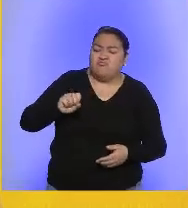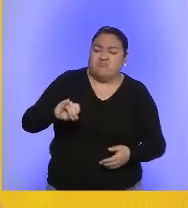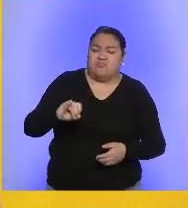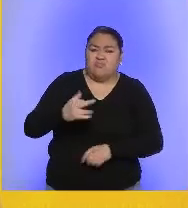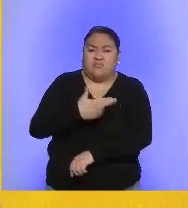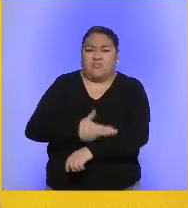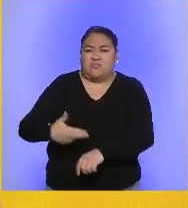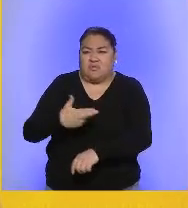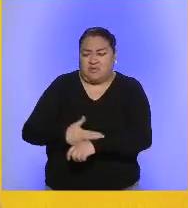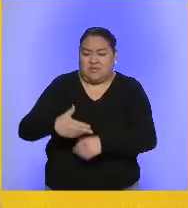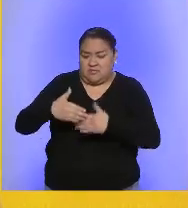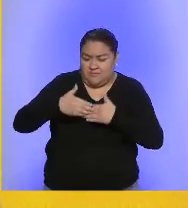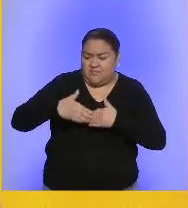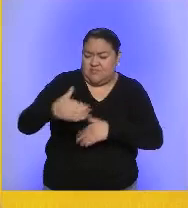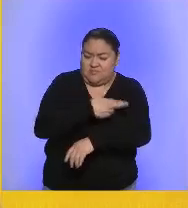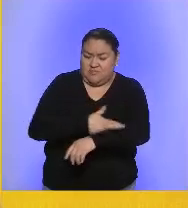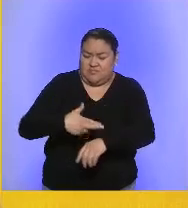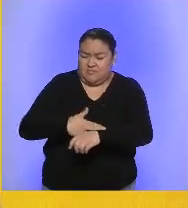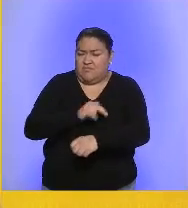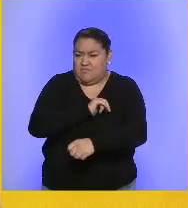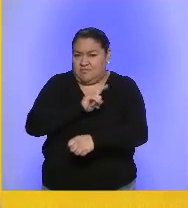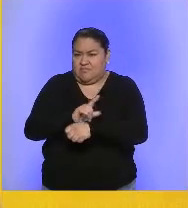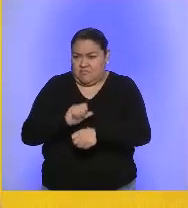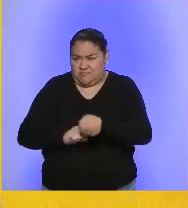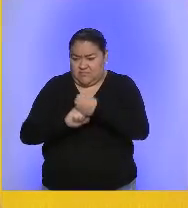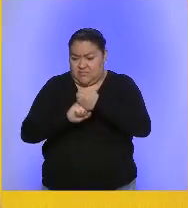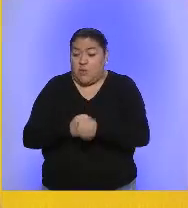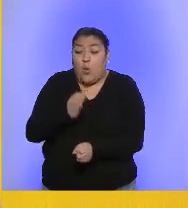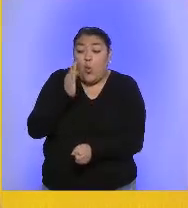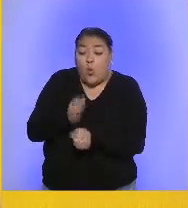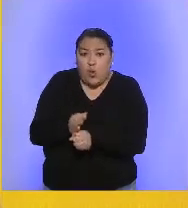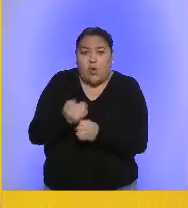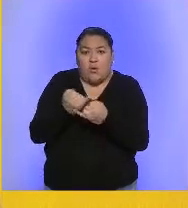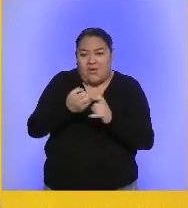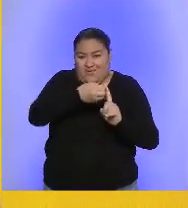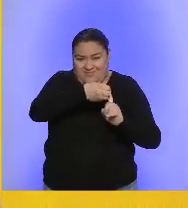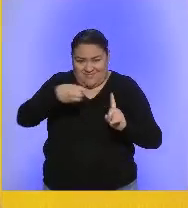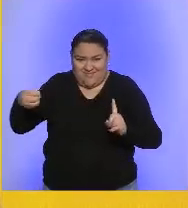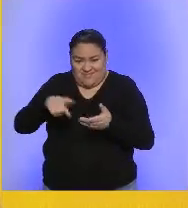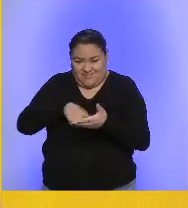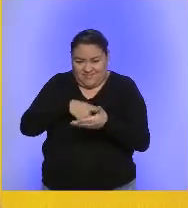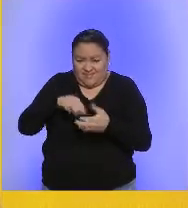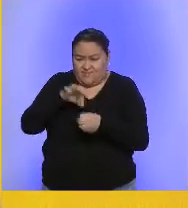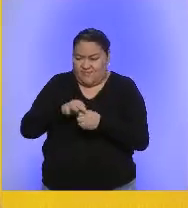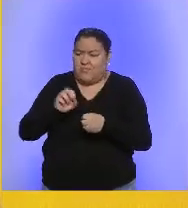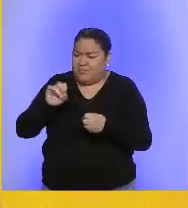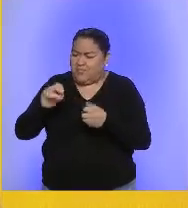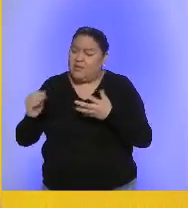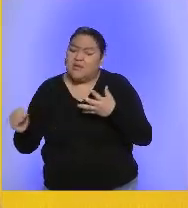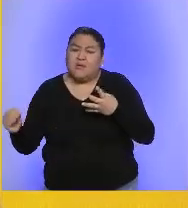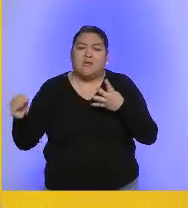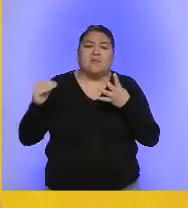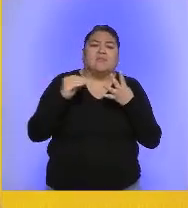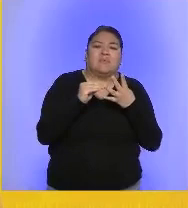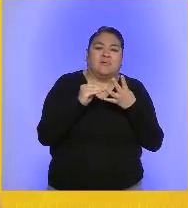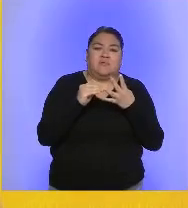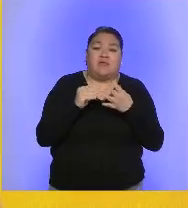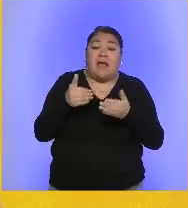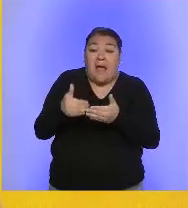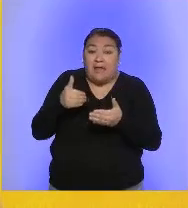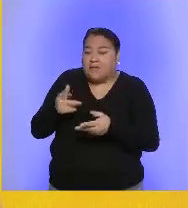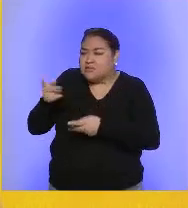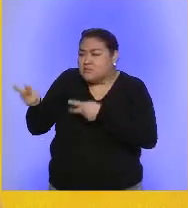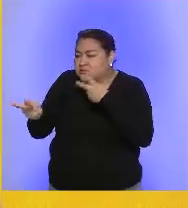se les incluyera dentro del proceso electoral y que se hiciera una consulta popular en los diferentes municipios